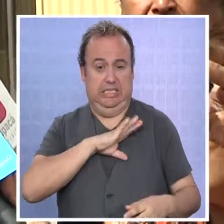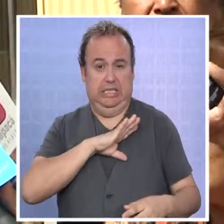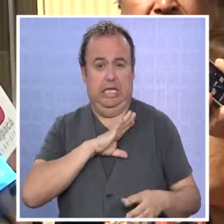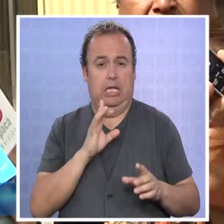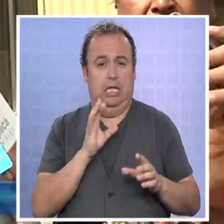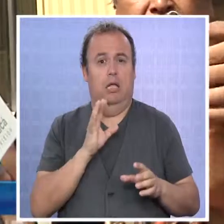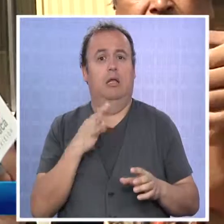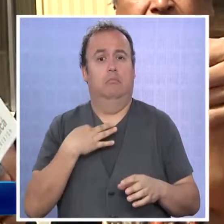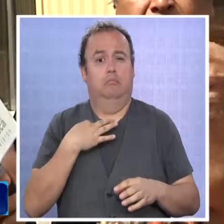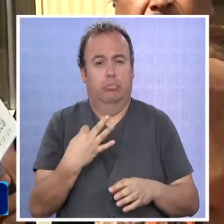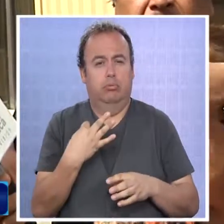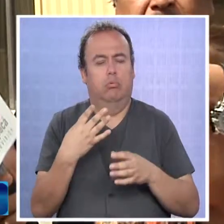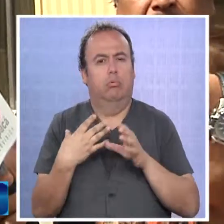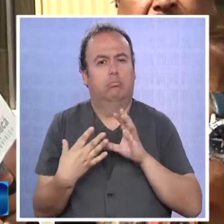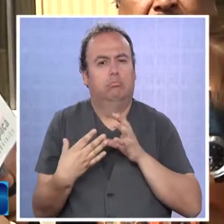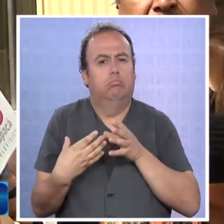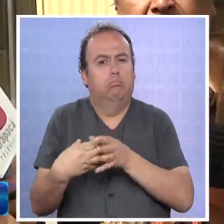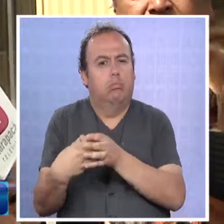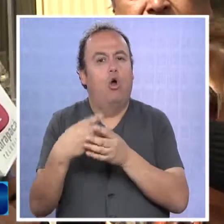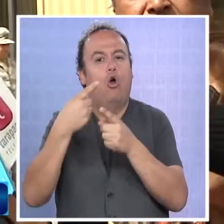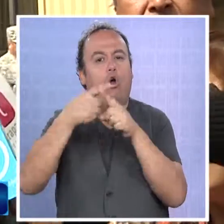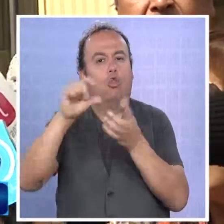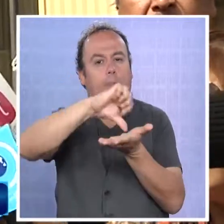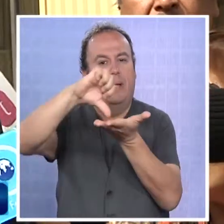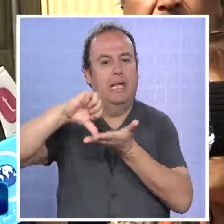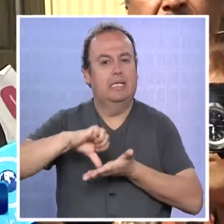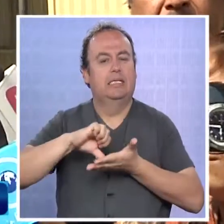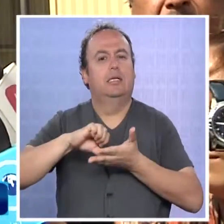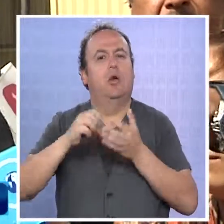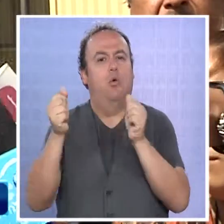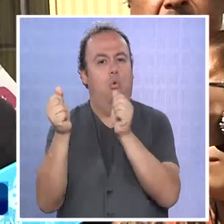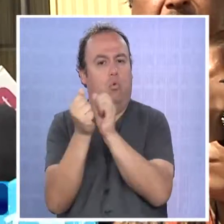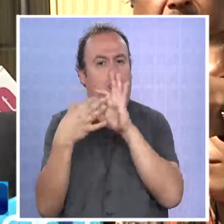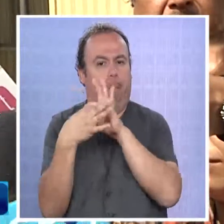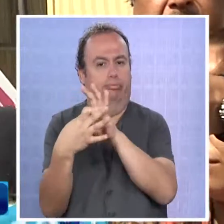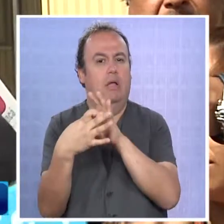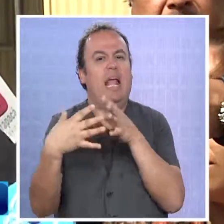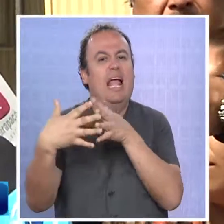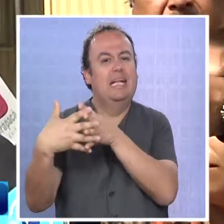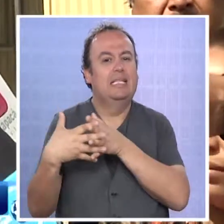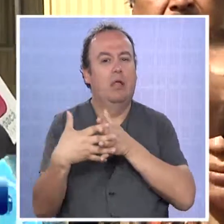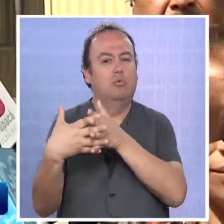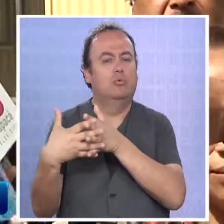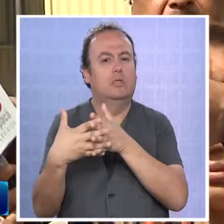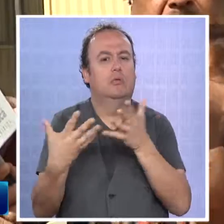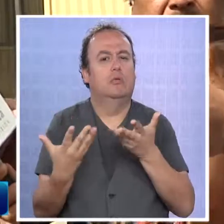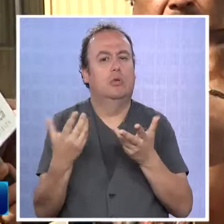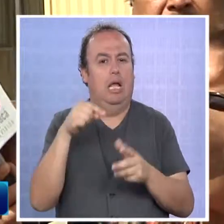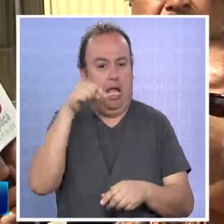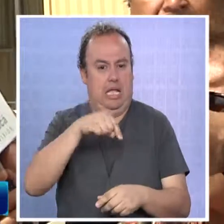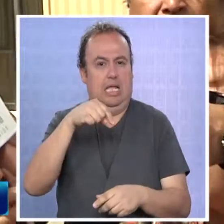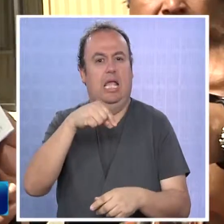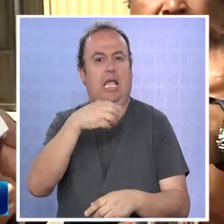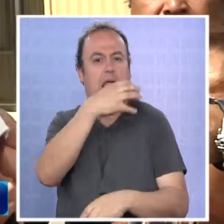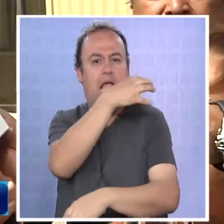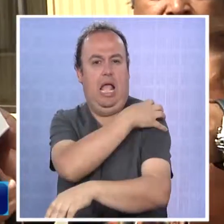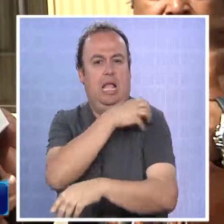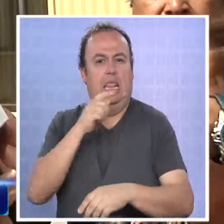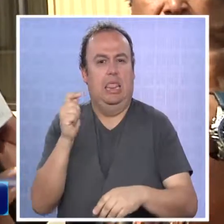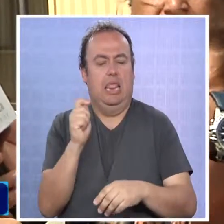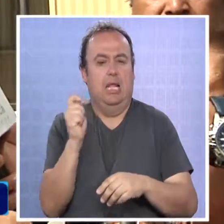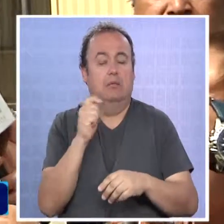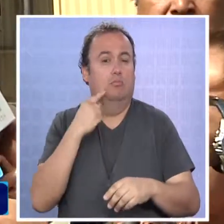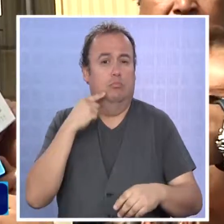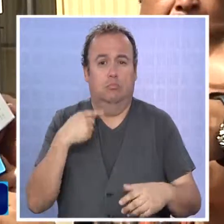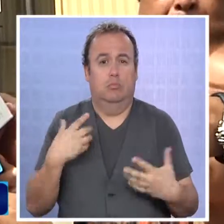activamente con otros países y ciertamente con Estados Unidos para poder tener en la región algo que sería tan necesario,